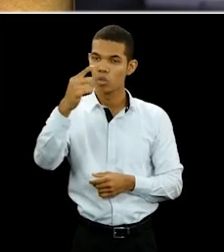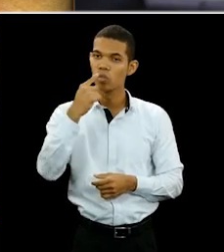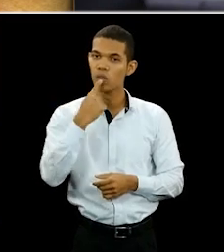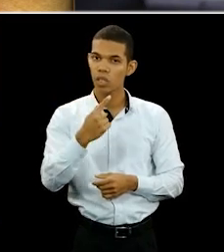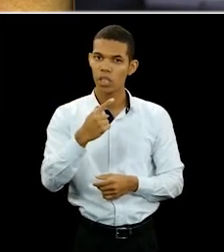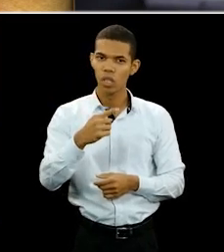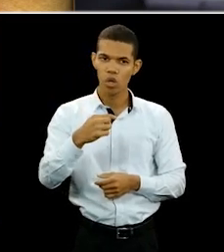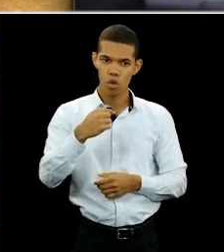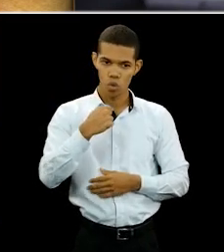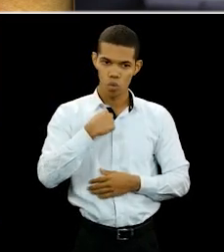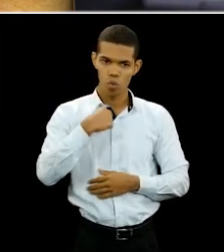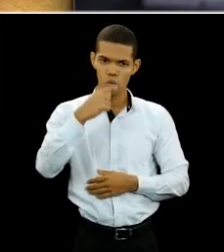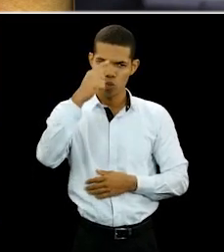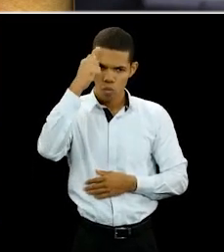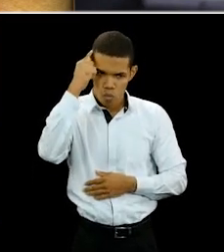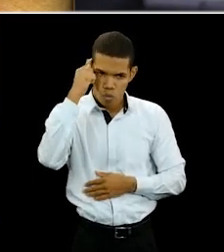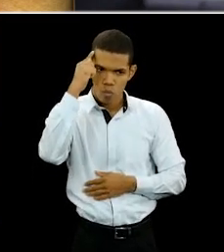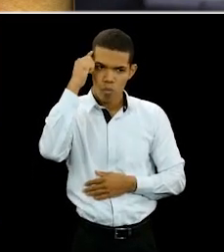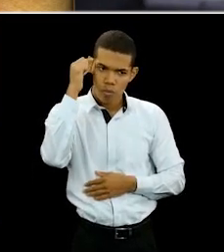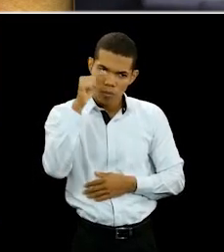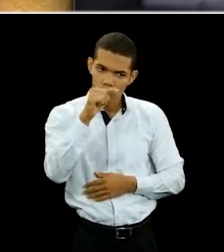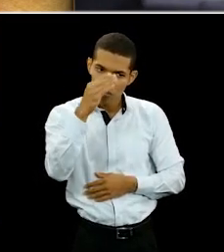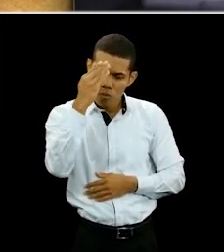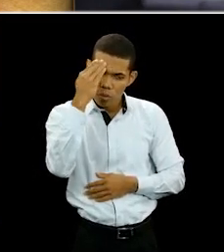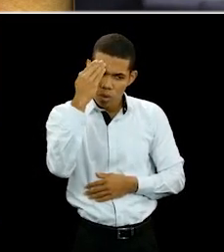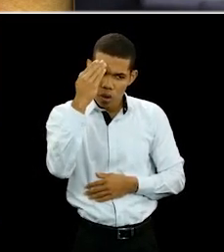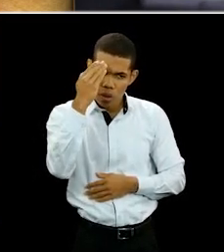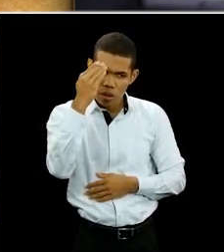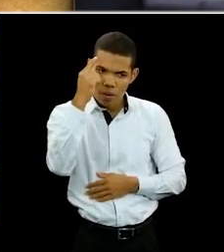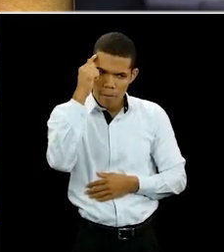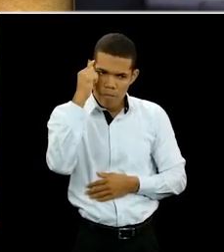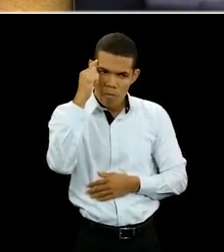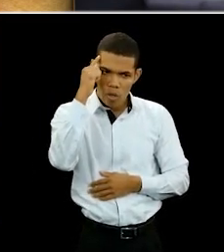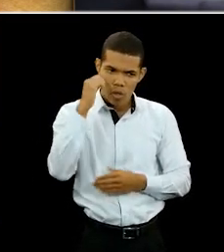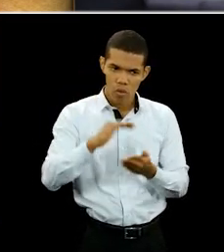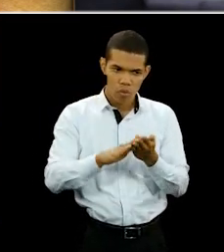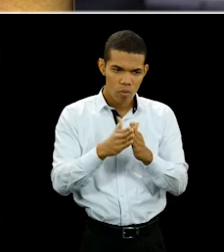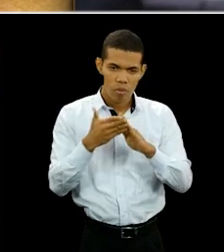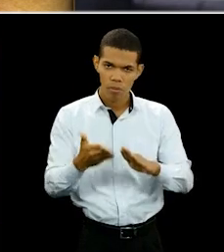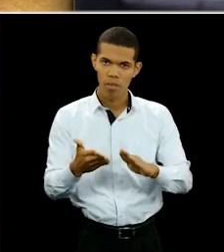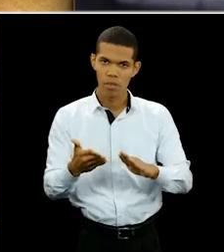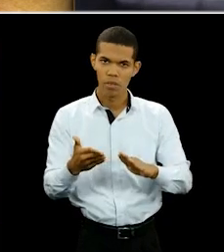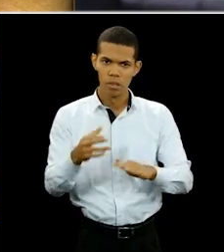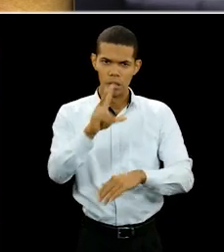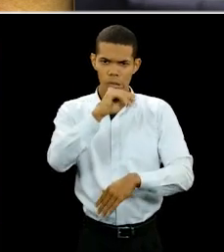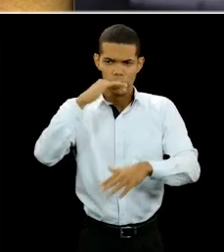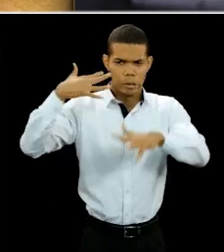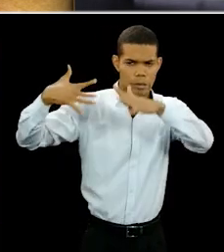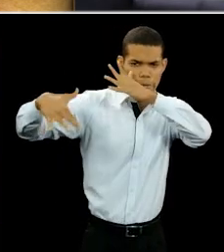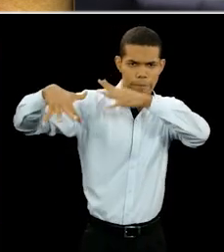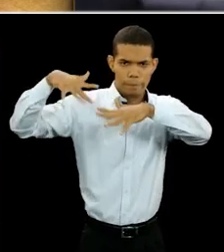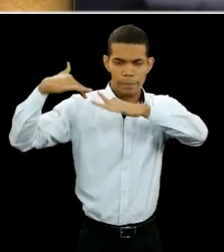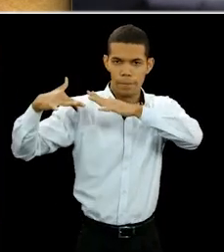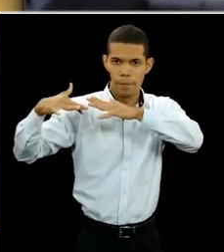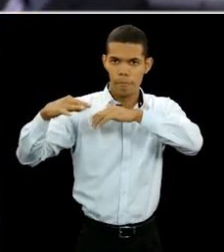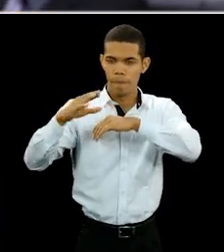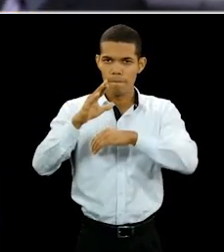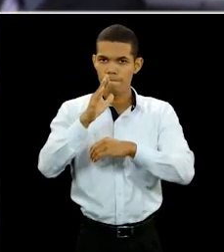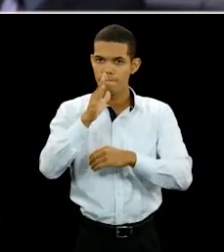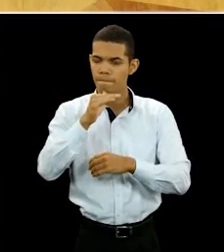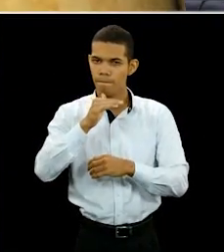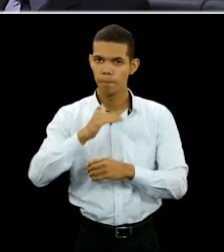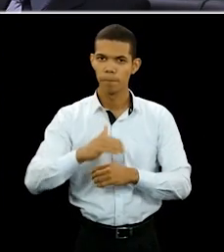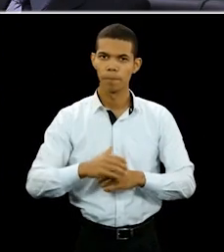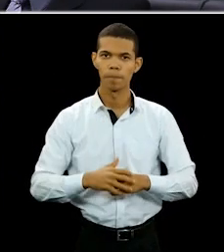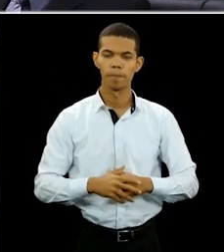tengo acerca de vosotros dice Jehová pensamientos de paz y no de mal y ese texto es admirable podemos detenernos